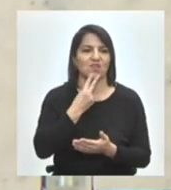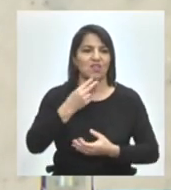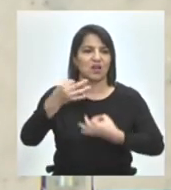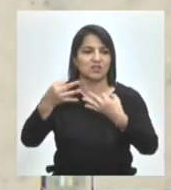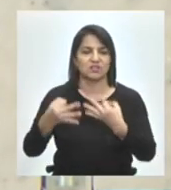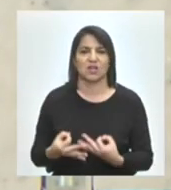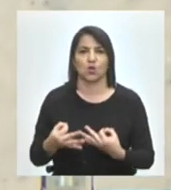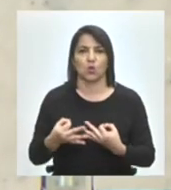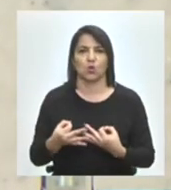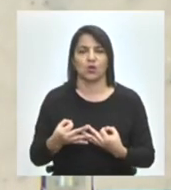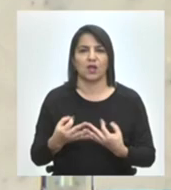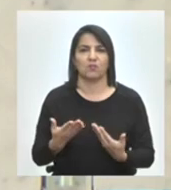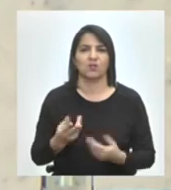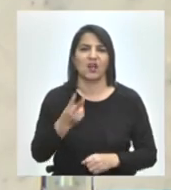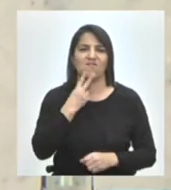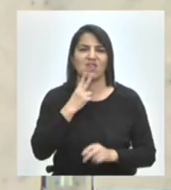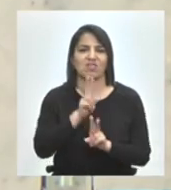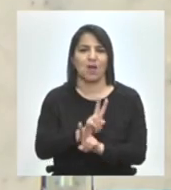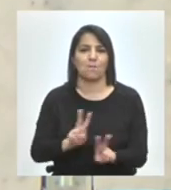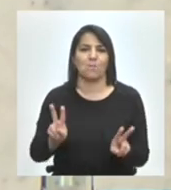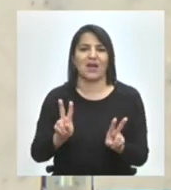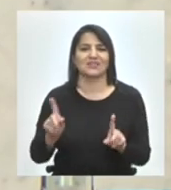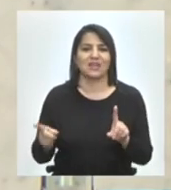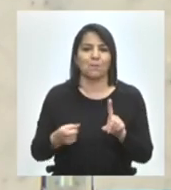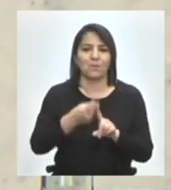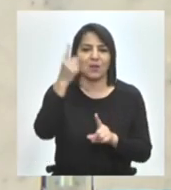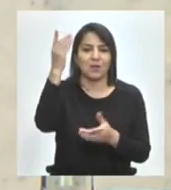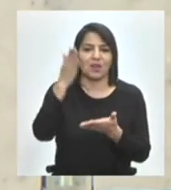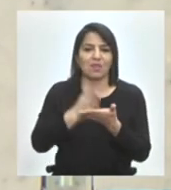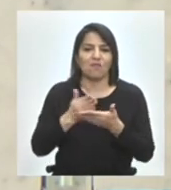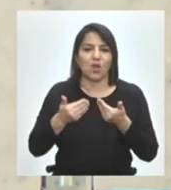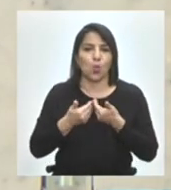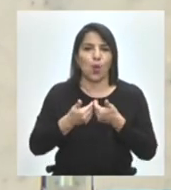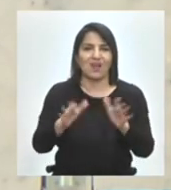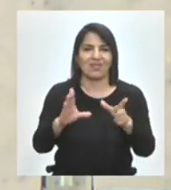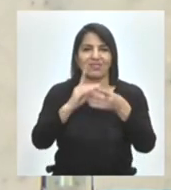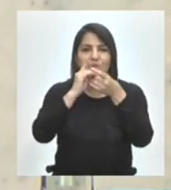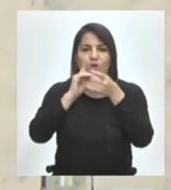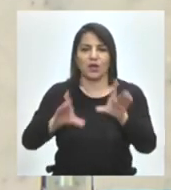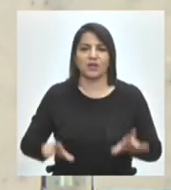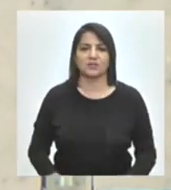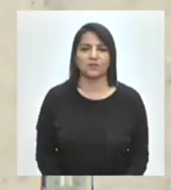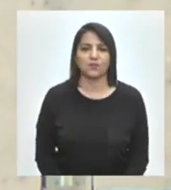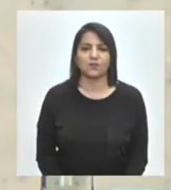y para una vida en paz. Es el primer deber de cualquier democracia.